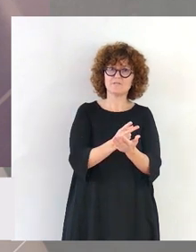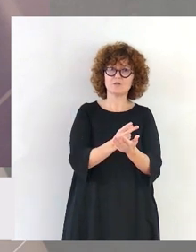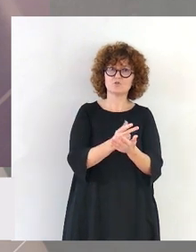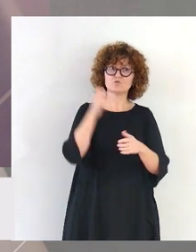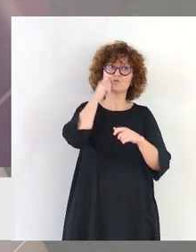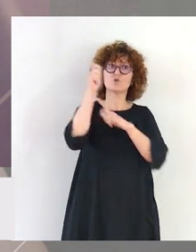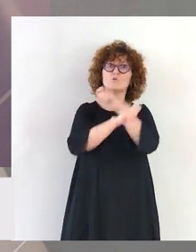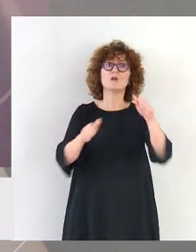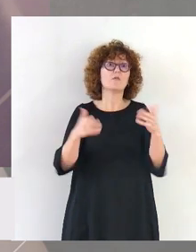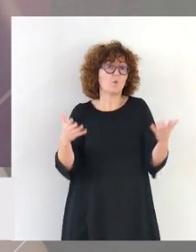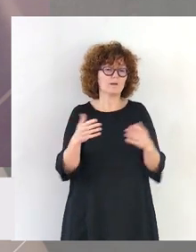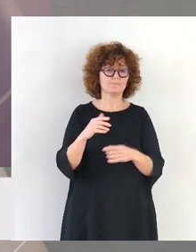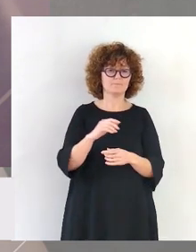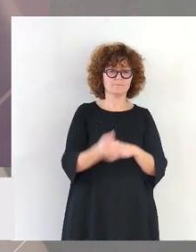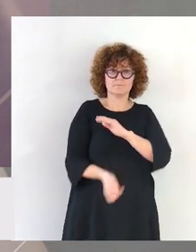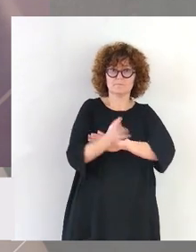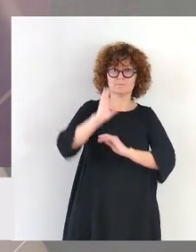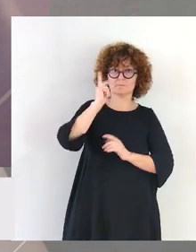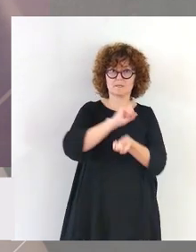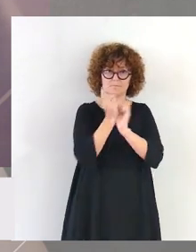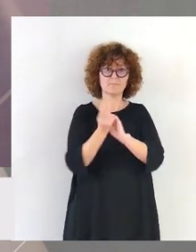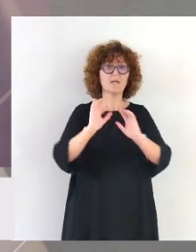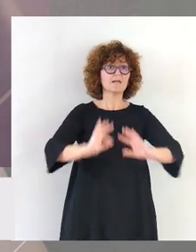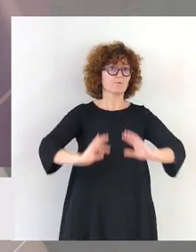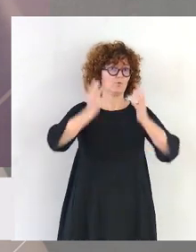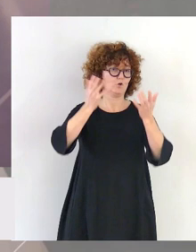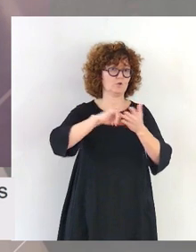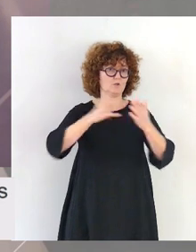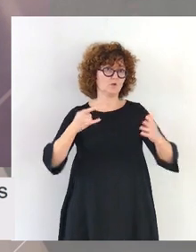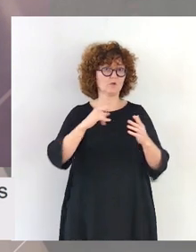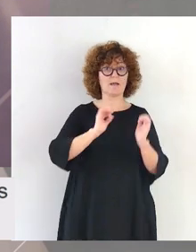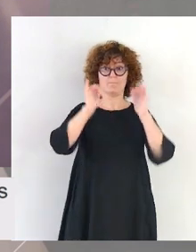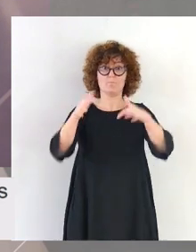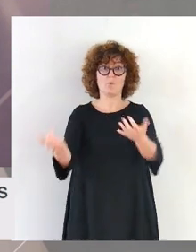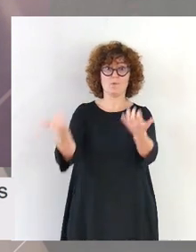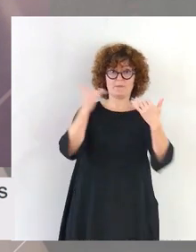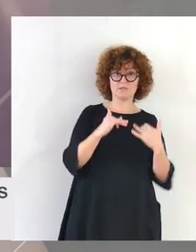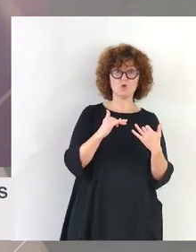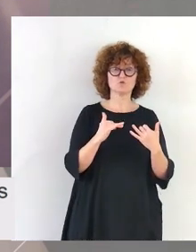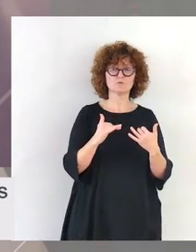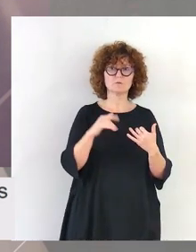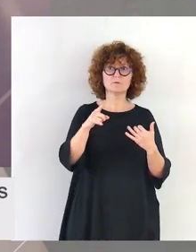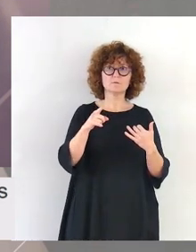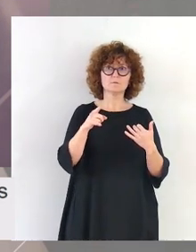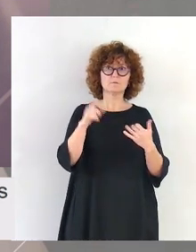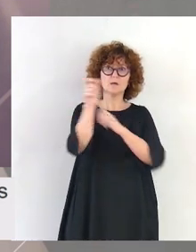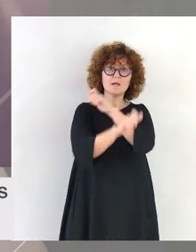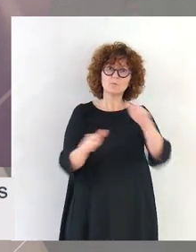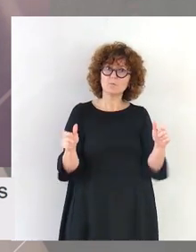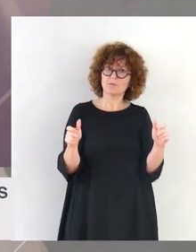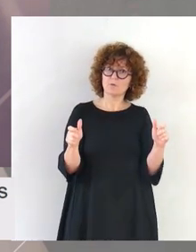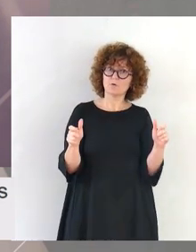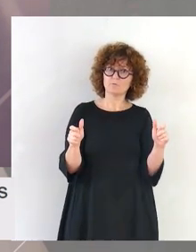inmediatamente surge cambio climático Revolución tecnológica movimientos migratorios todo eso genera la la población Y eso está